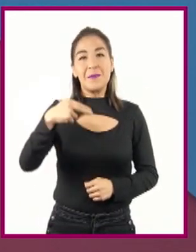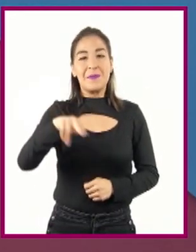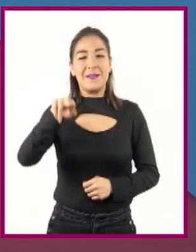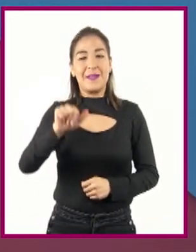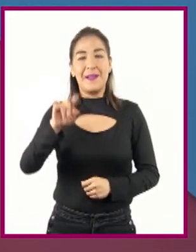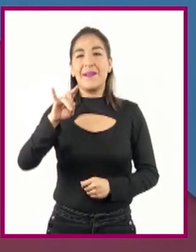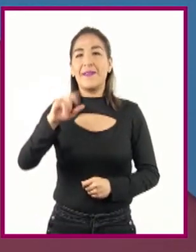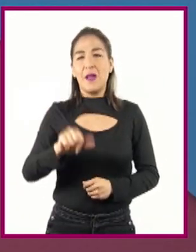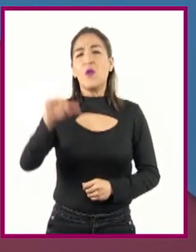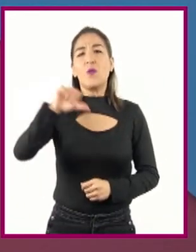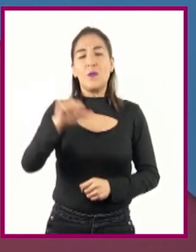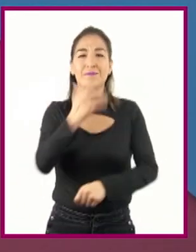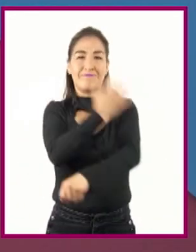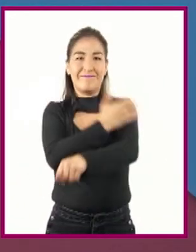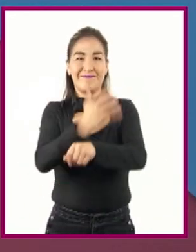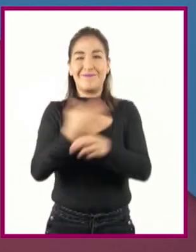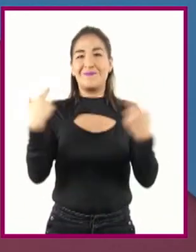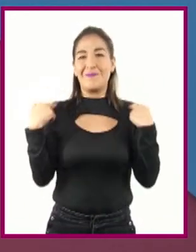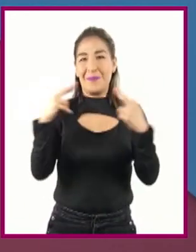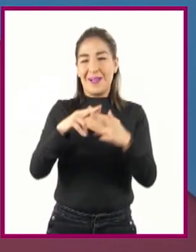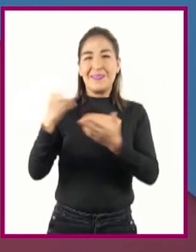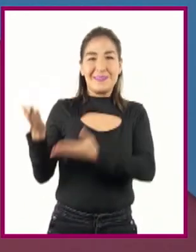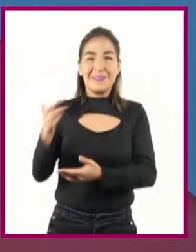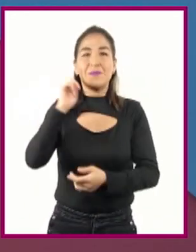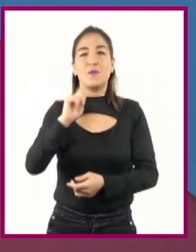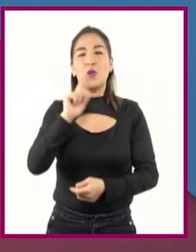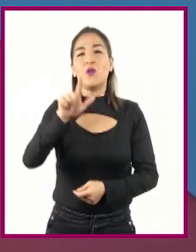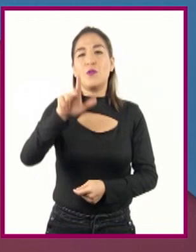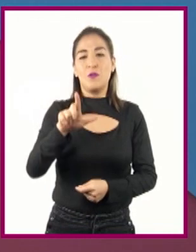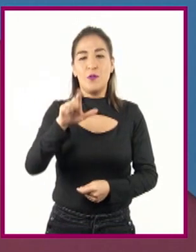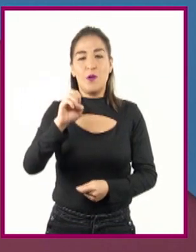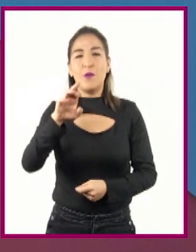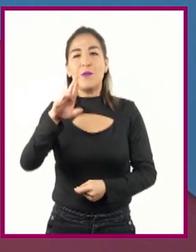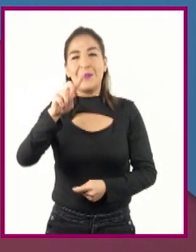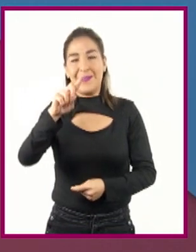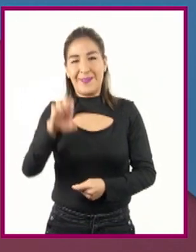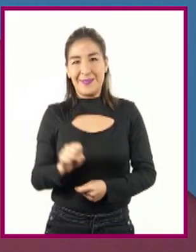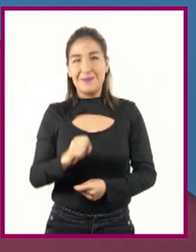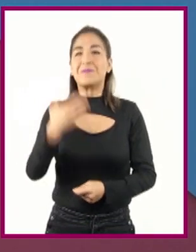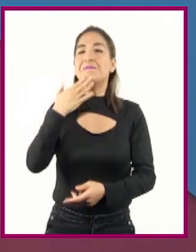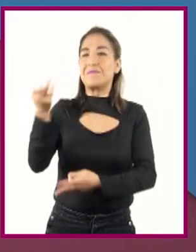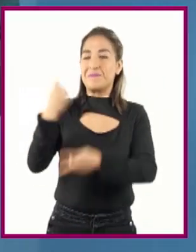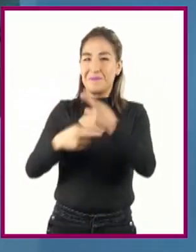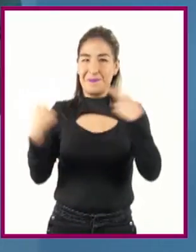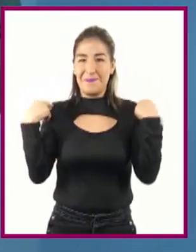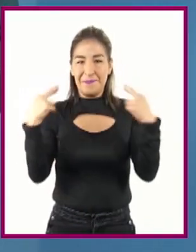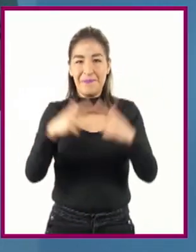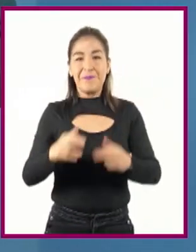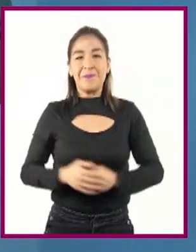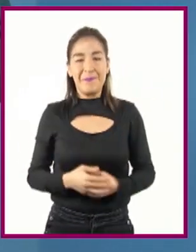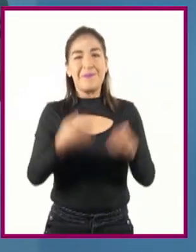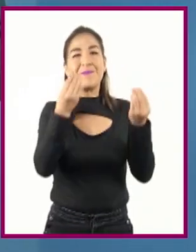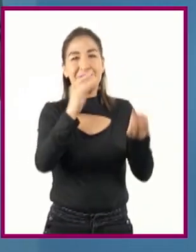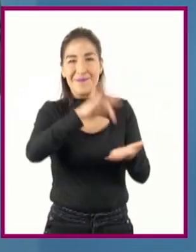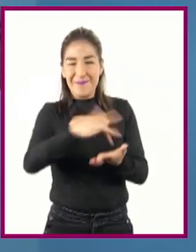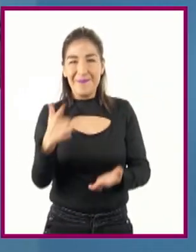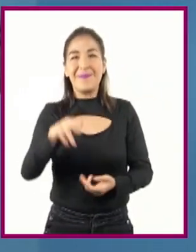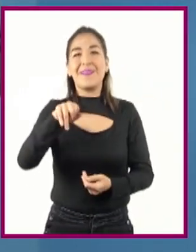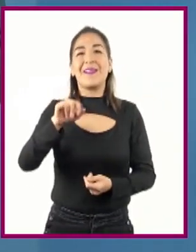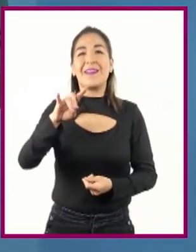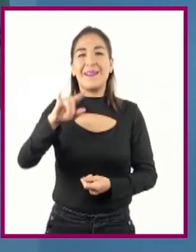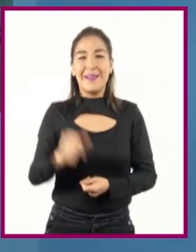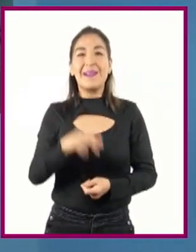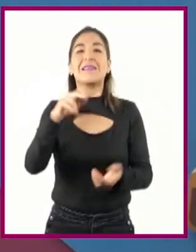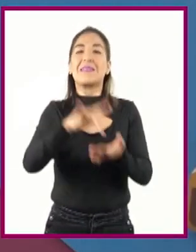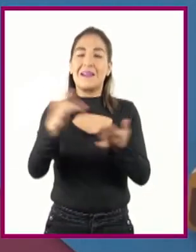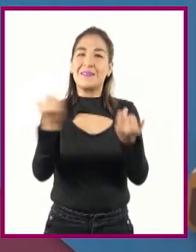Nadia Jiménez y hoy me acompaña la maestra Lourdes de Santos. Bienvenida, maestra. Muchas gracias, Nadia, y